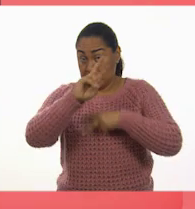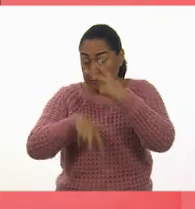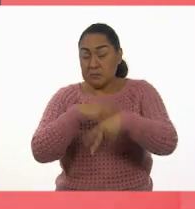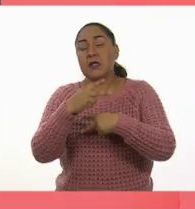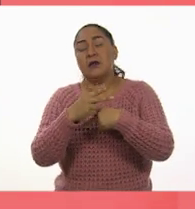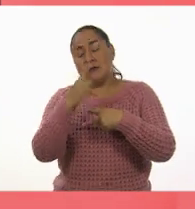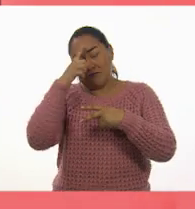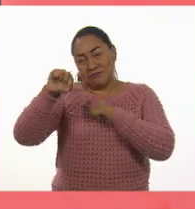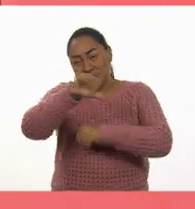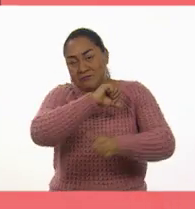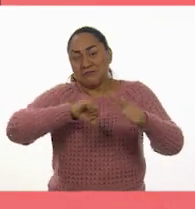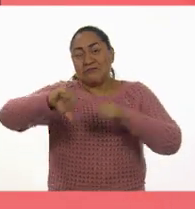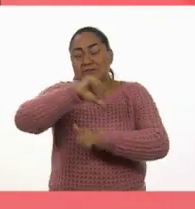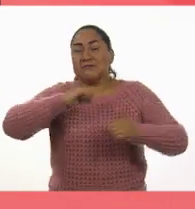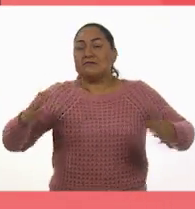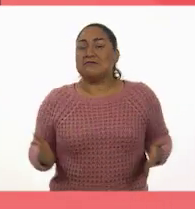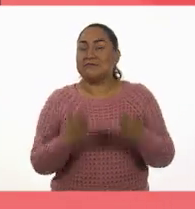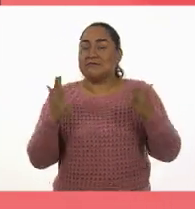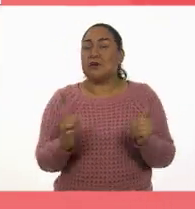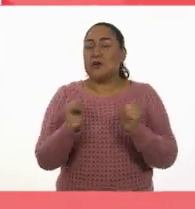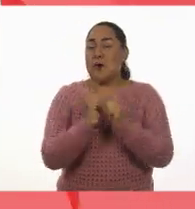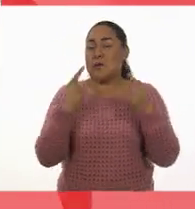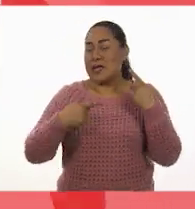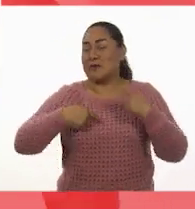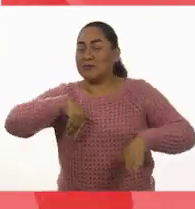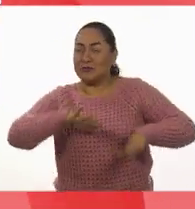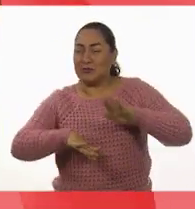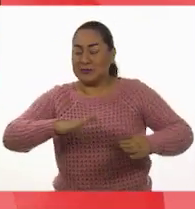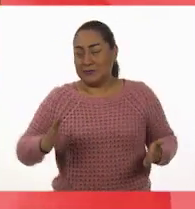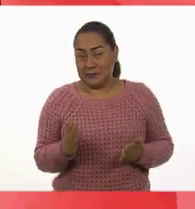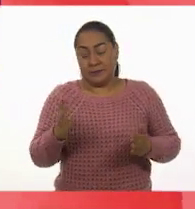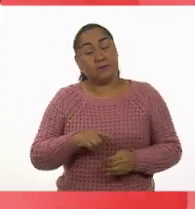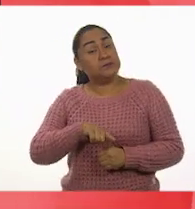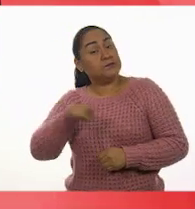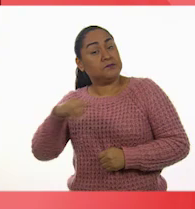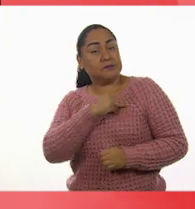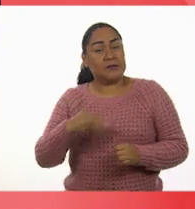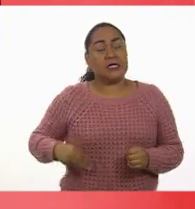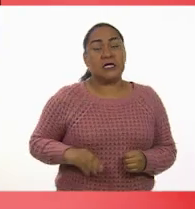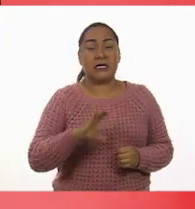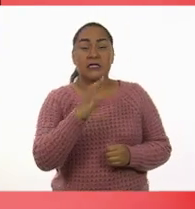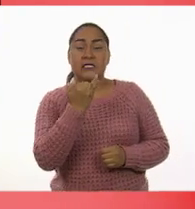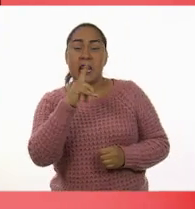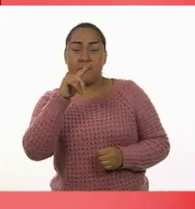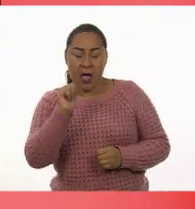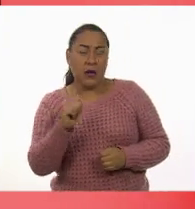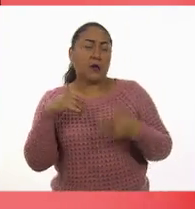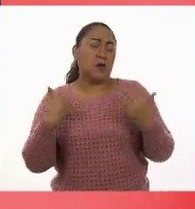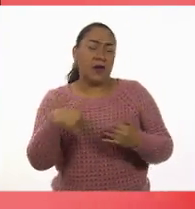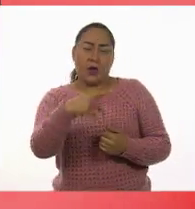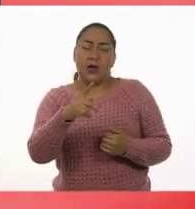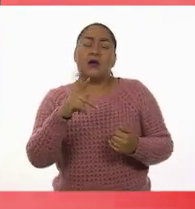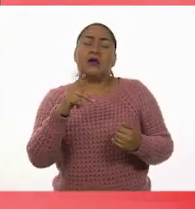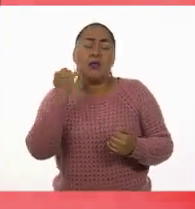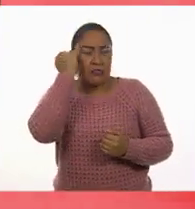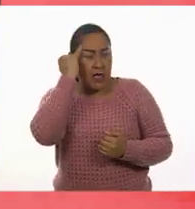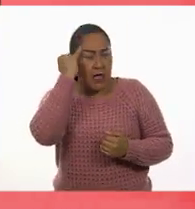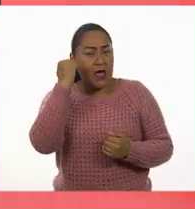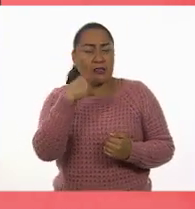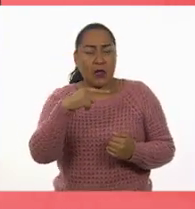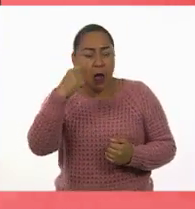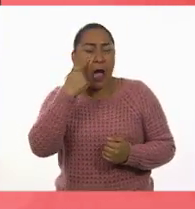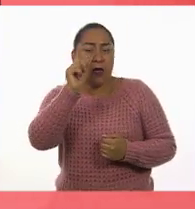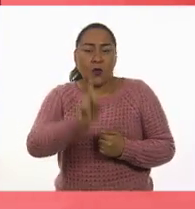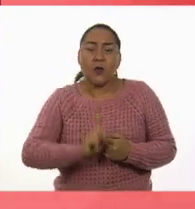turnan para bailar con los alegres zapateados. En Chilapa de Álvarez es común que indígenas nahuas asistan al tianguis